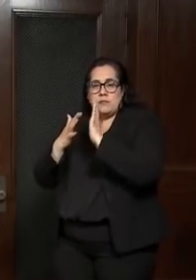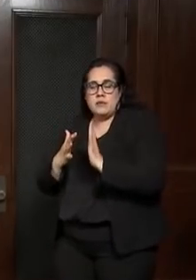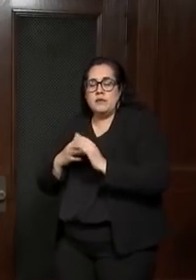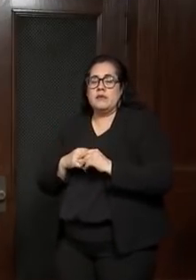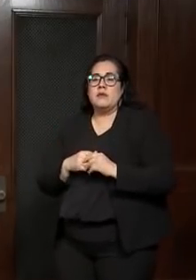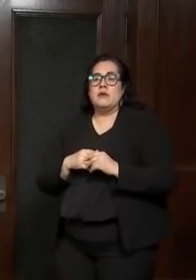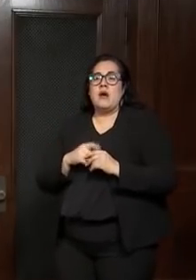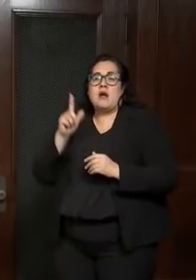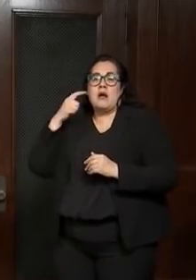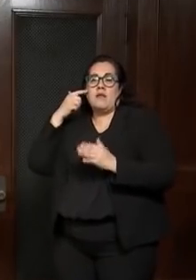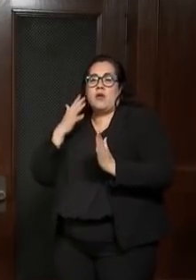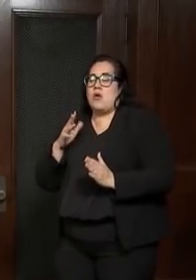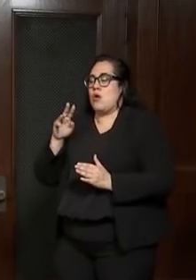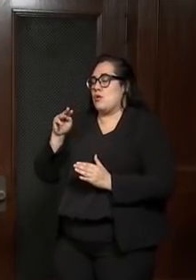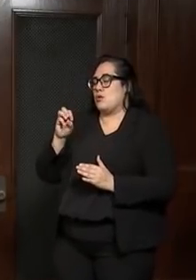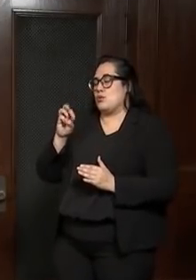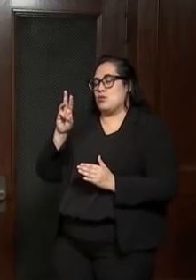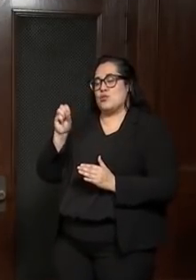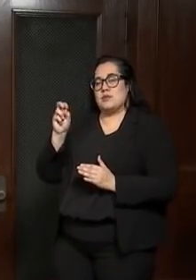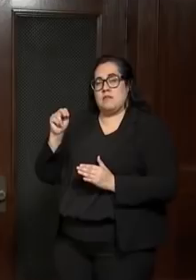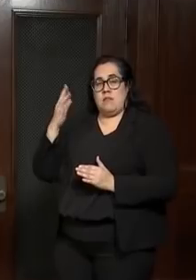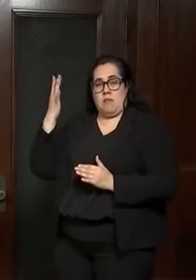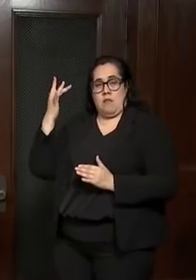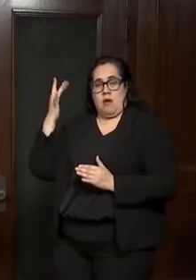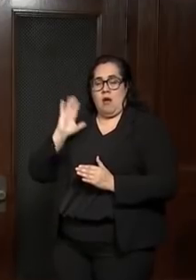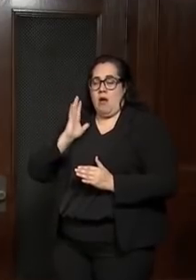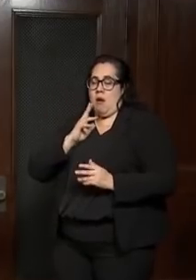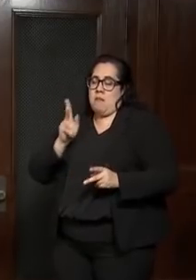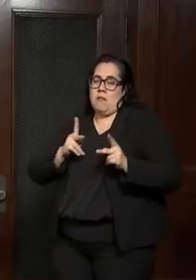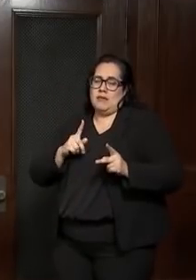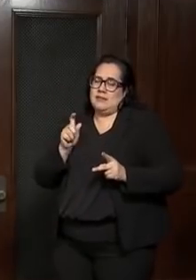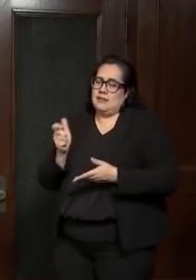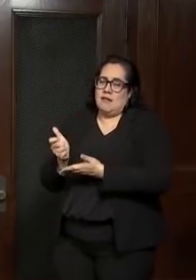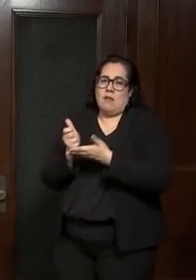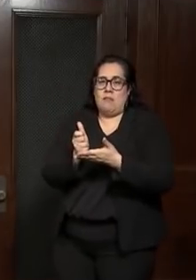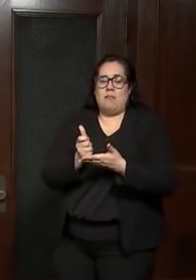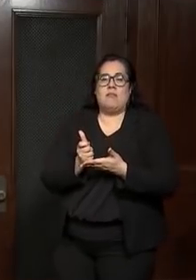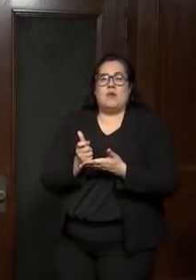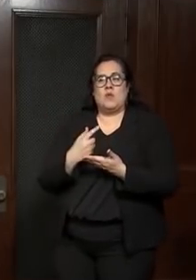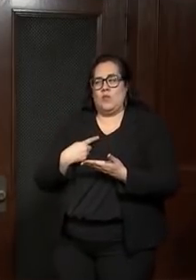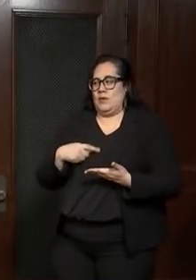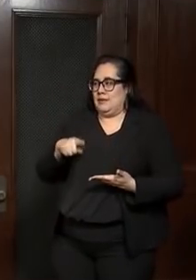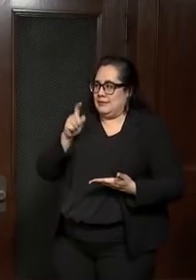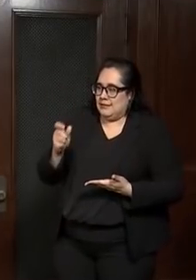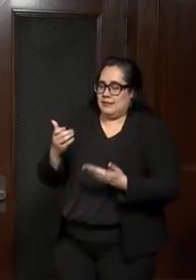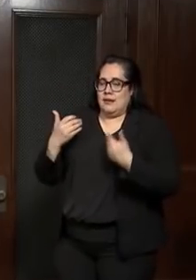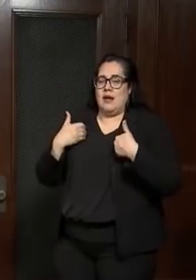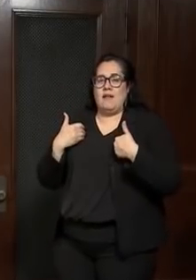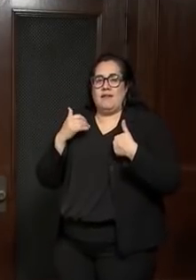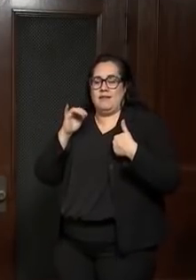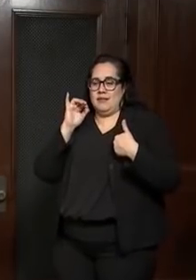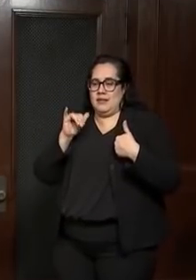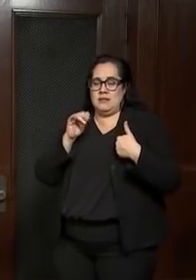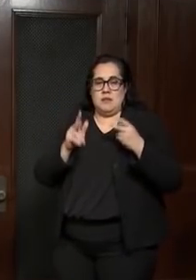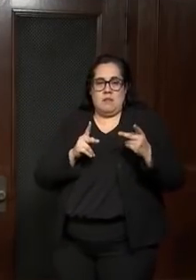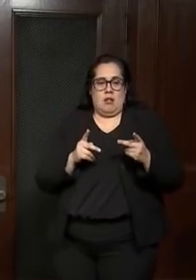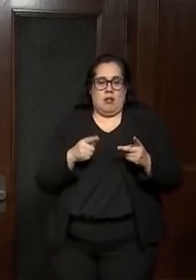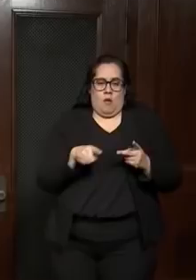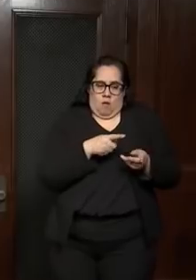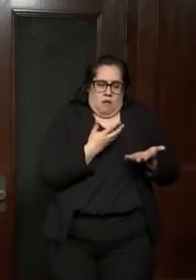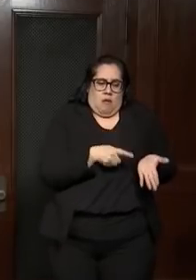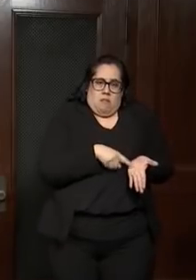al gobernador Newsom, porque nuestra gente necesita ayuda. Necesitamos atender por estas personas que